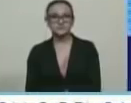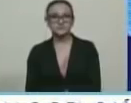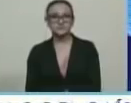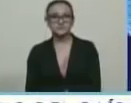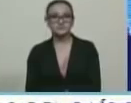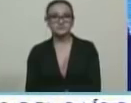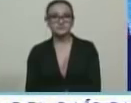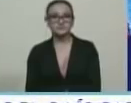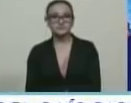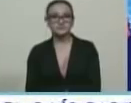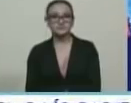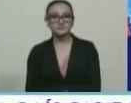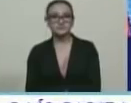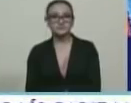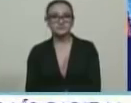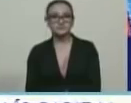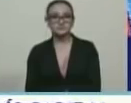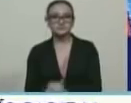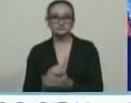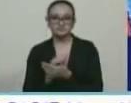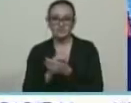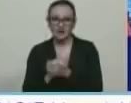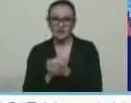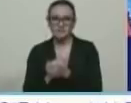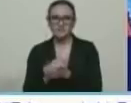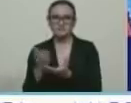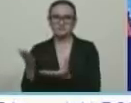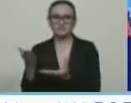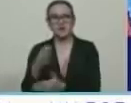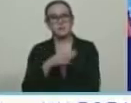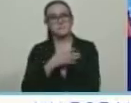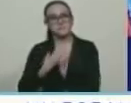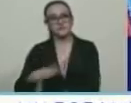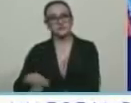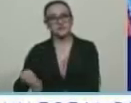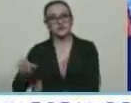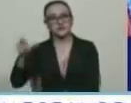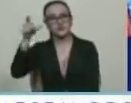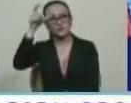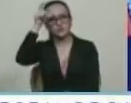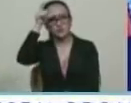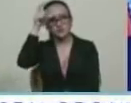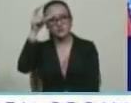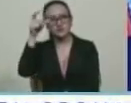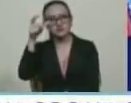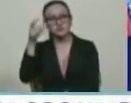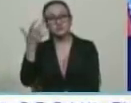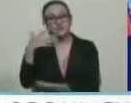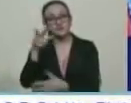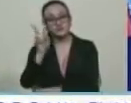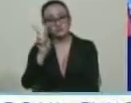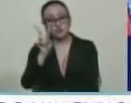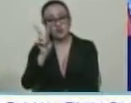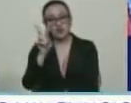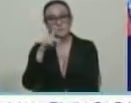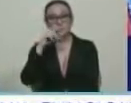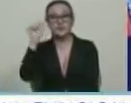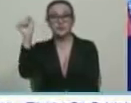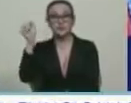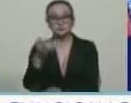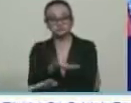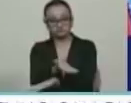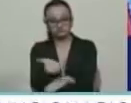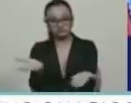Erdogan. Distinguido amigo, señor presidente Nicolás Maduro, distinguidos